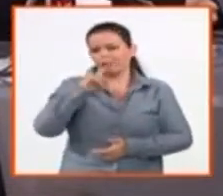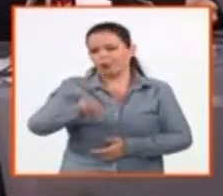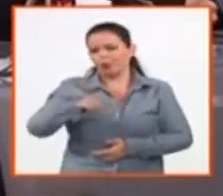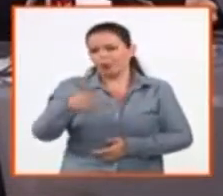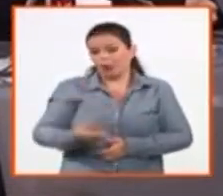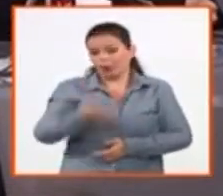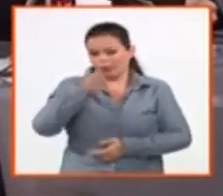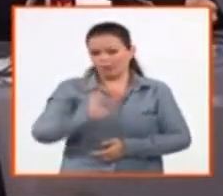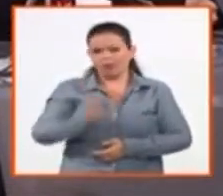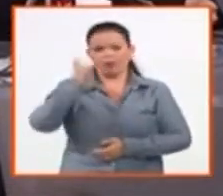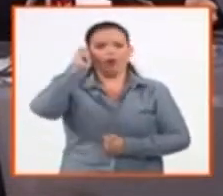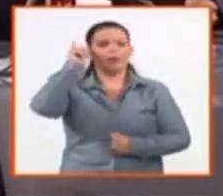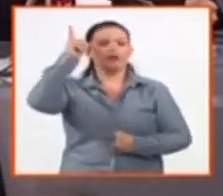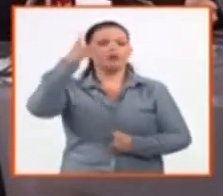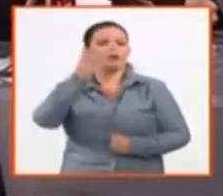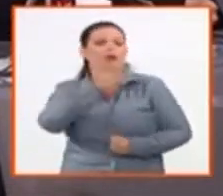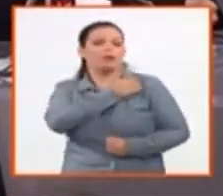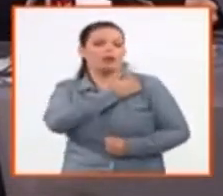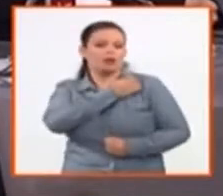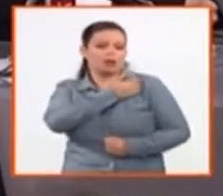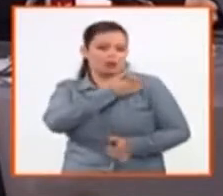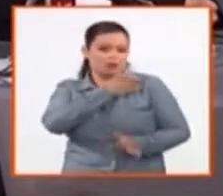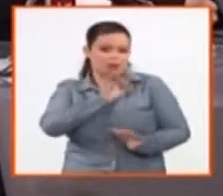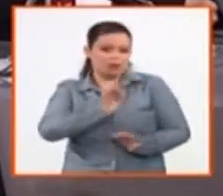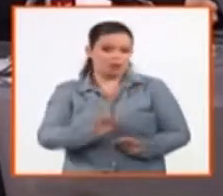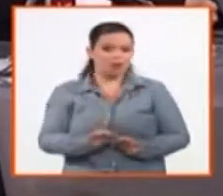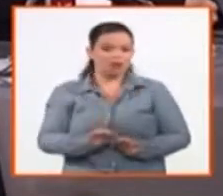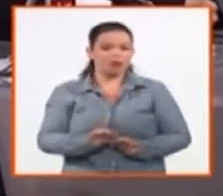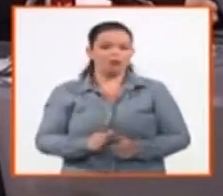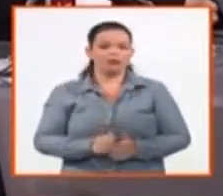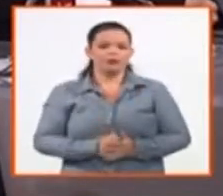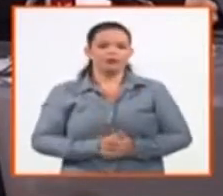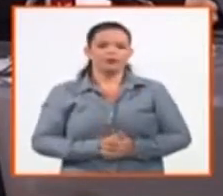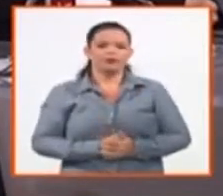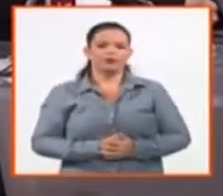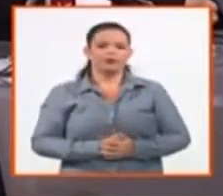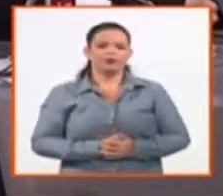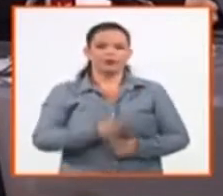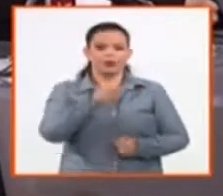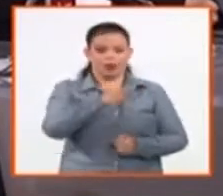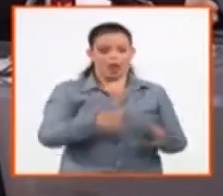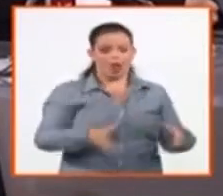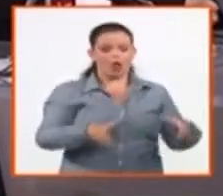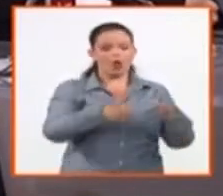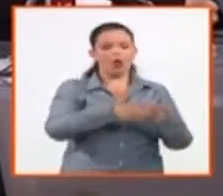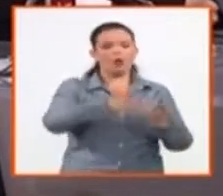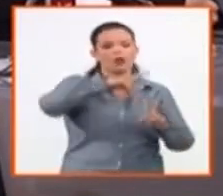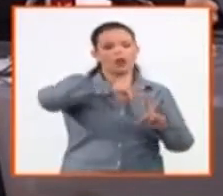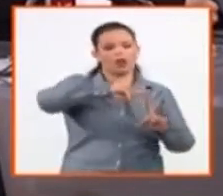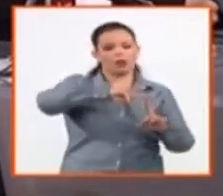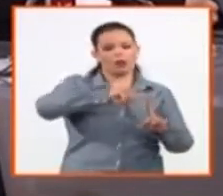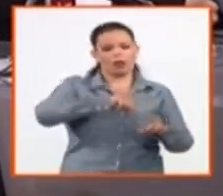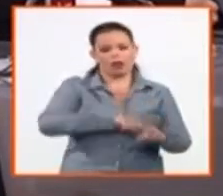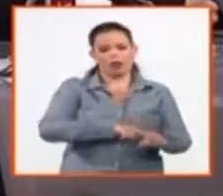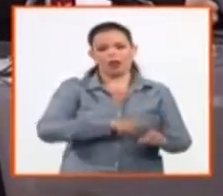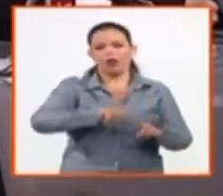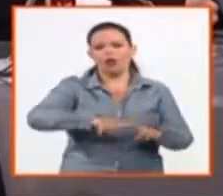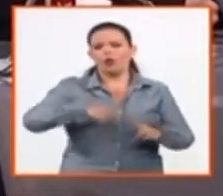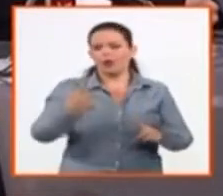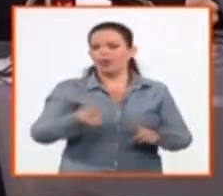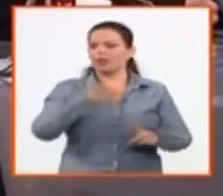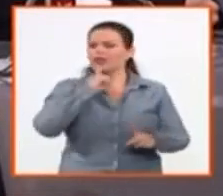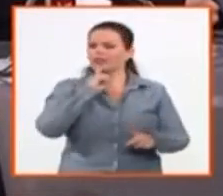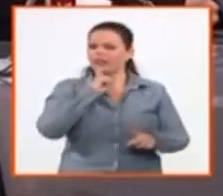decía la doctora Marilena también, la experiencia militar que tiene el Talibán, que ha adquirido el Talibán. Porque cuesta trabajo pensar